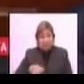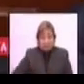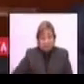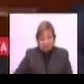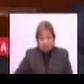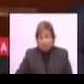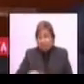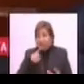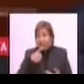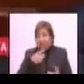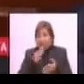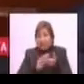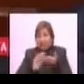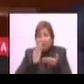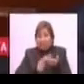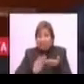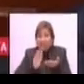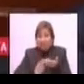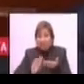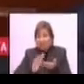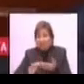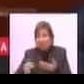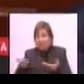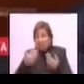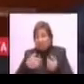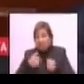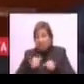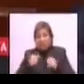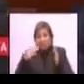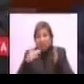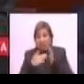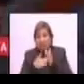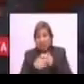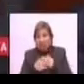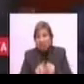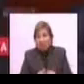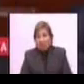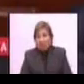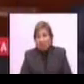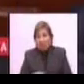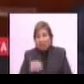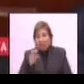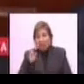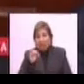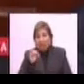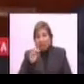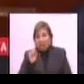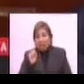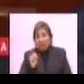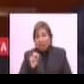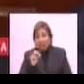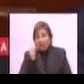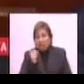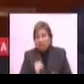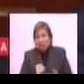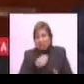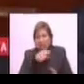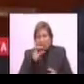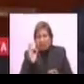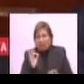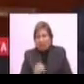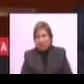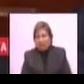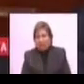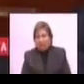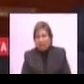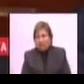Ministros y le han justificado el pedido de tratar de bloquear una moción de censura, que ni siquiera para este